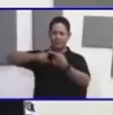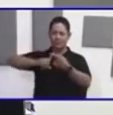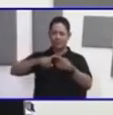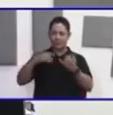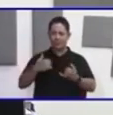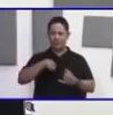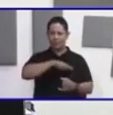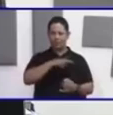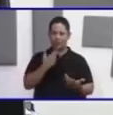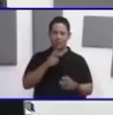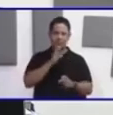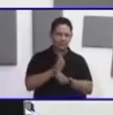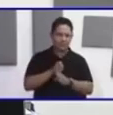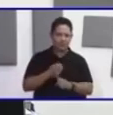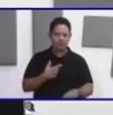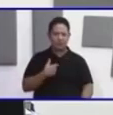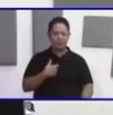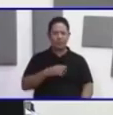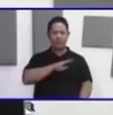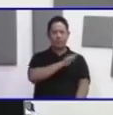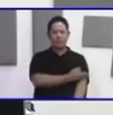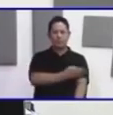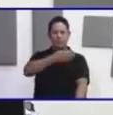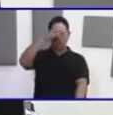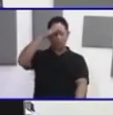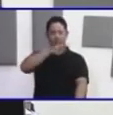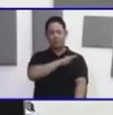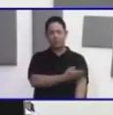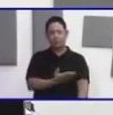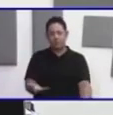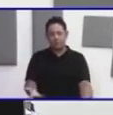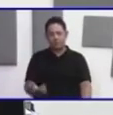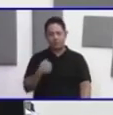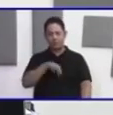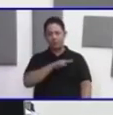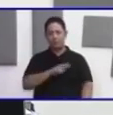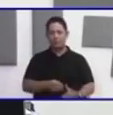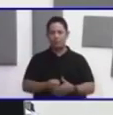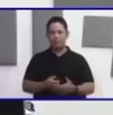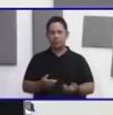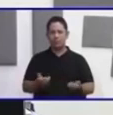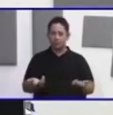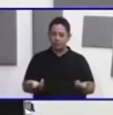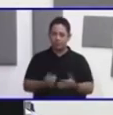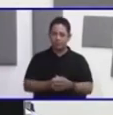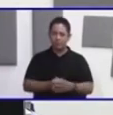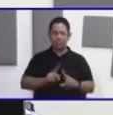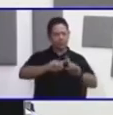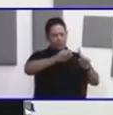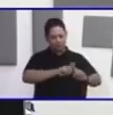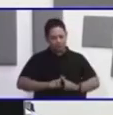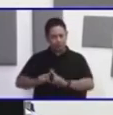difíciles, la fuerza pública, nuestras fuerzas militares, nuestra administración, realizamos diferentes actividades